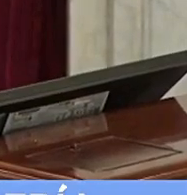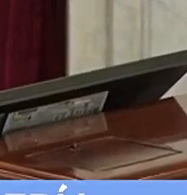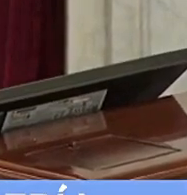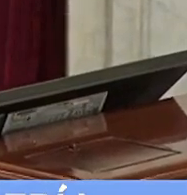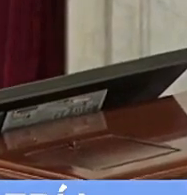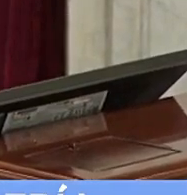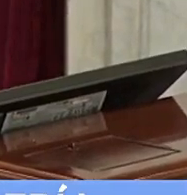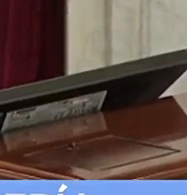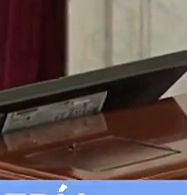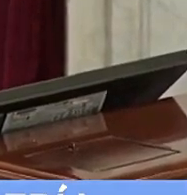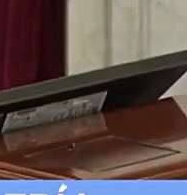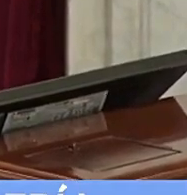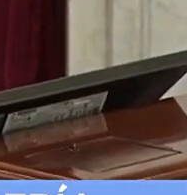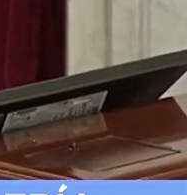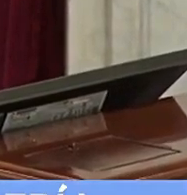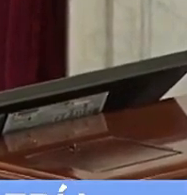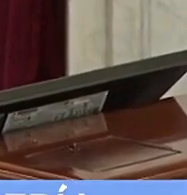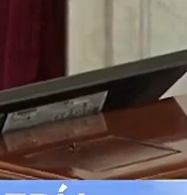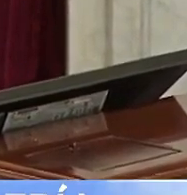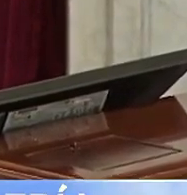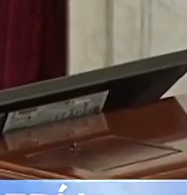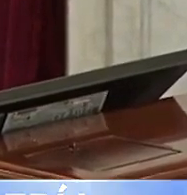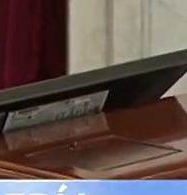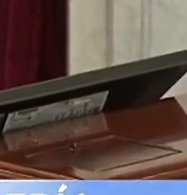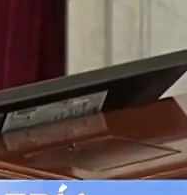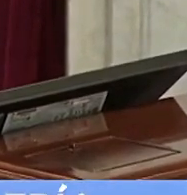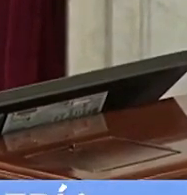día 172/21.